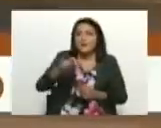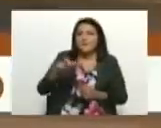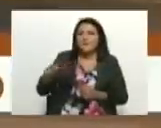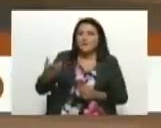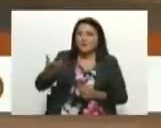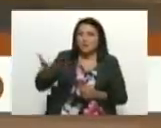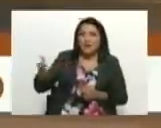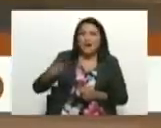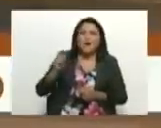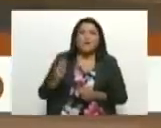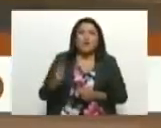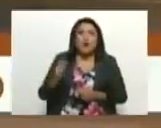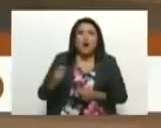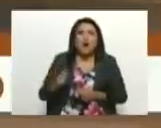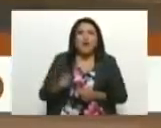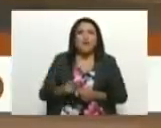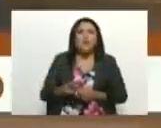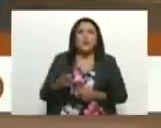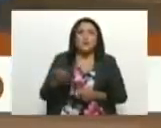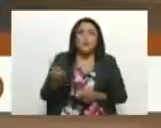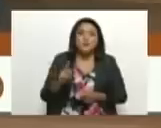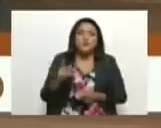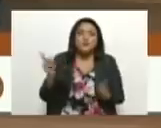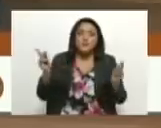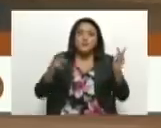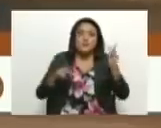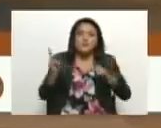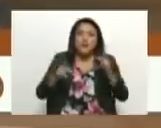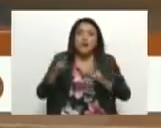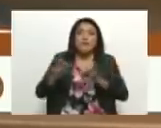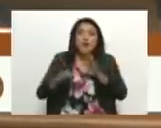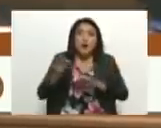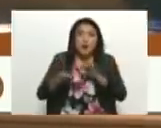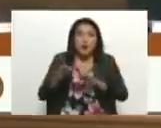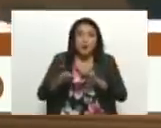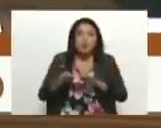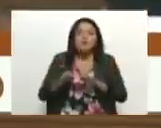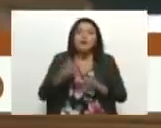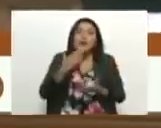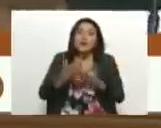distintos poderes aquí presentes. Muchísimas gracias.